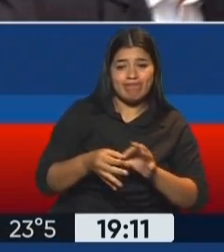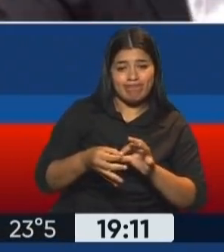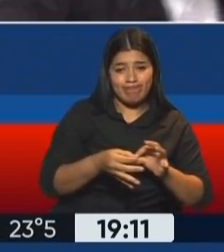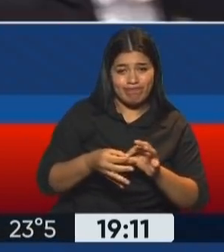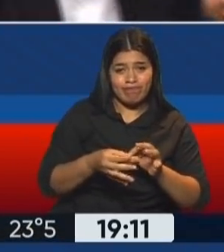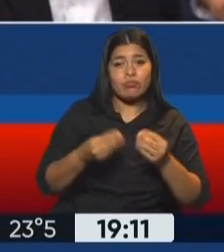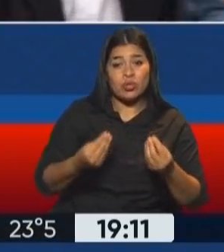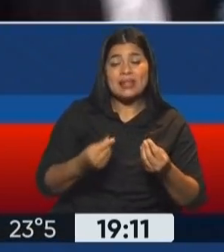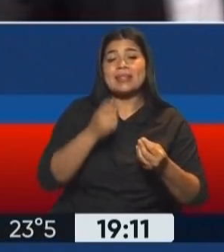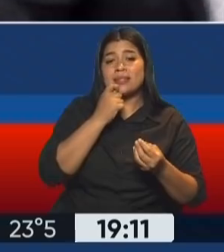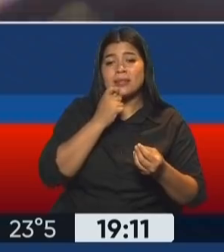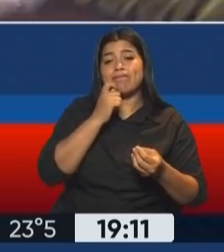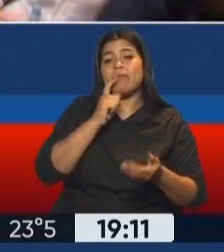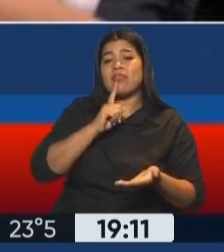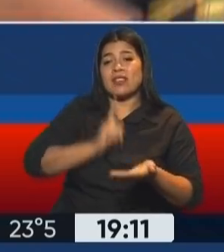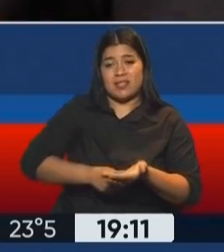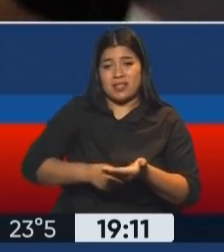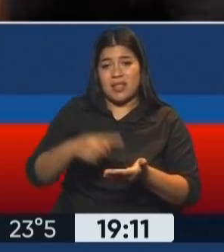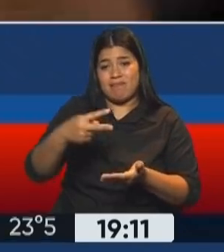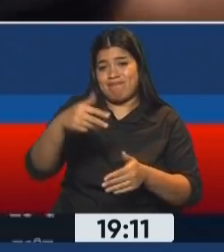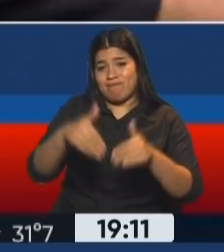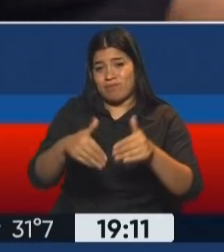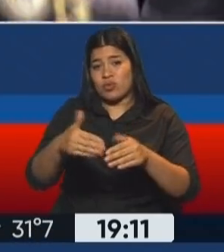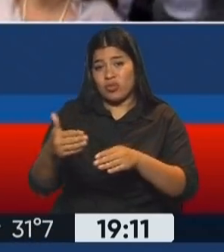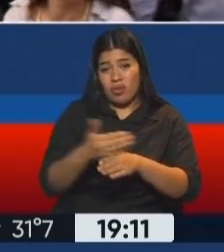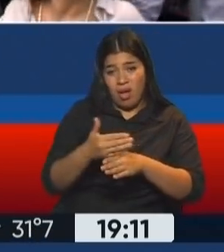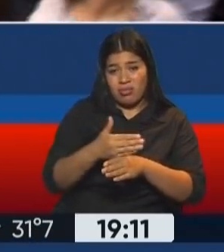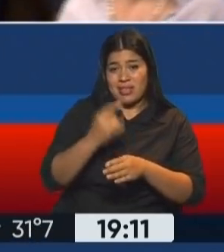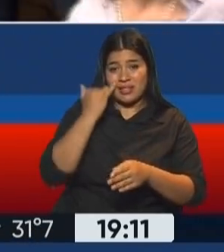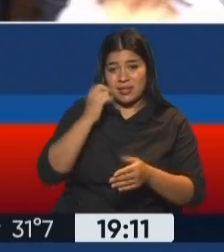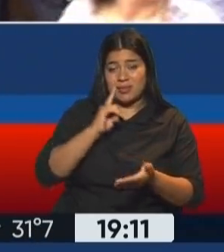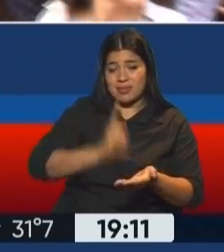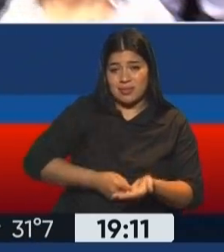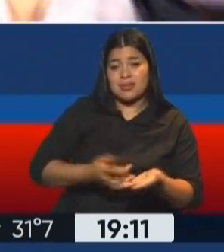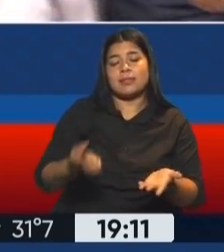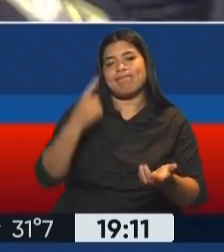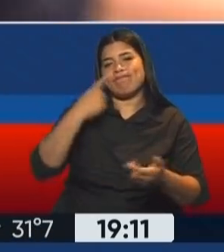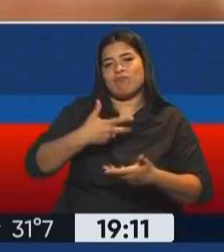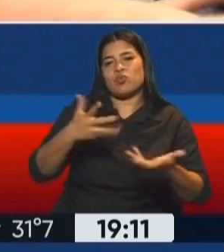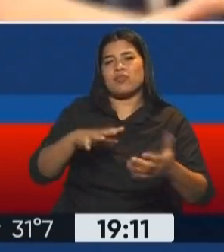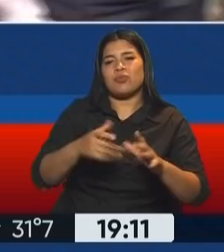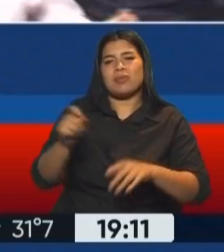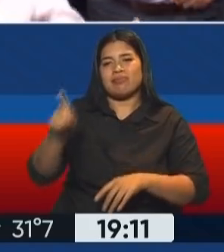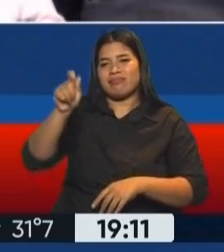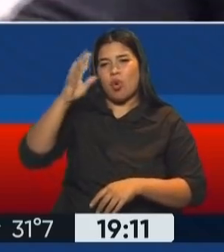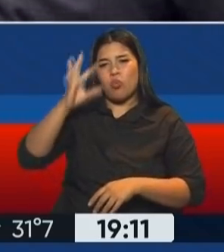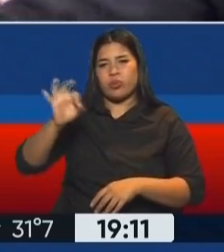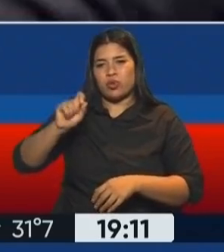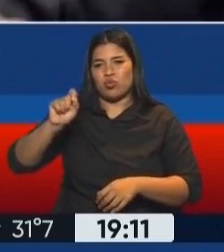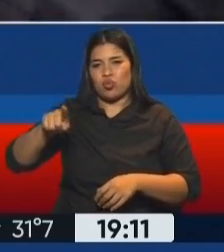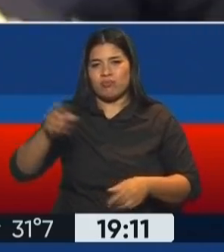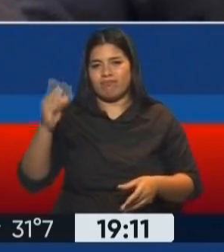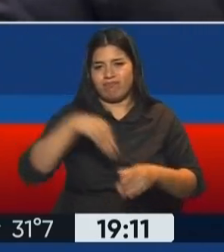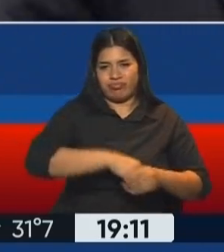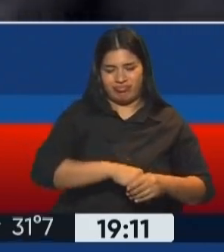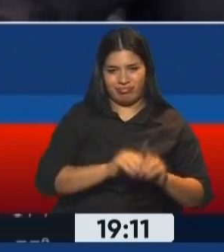elecciones dejaría en evidencia que esto que dice el abogado Pablo Lanuse efectivamente es cierto y que había un afán para procesarlo antes de las elecciones, lo